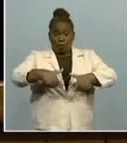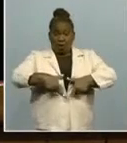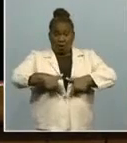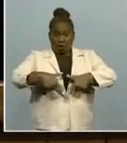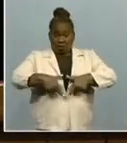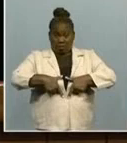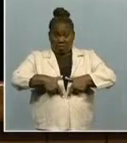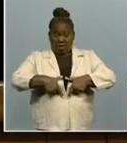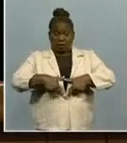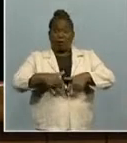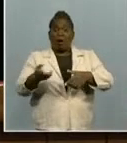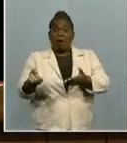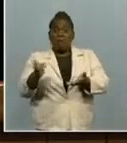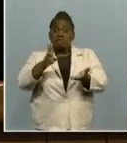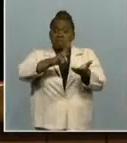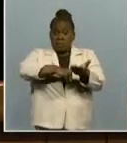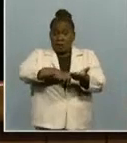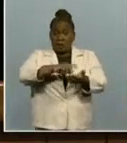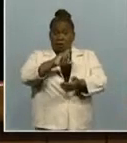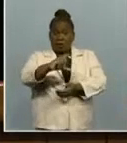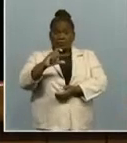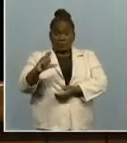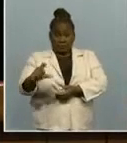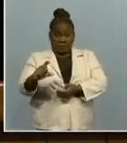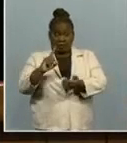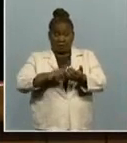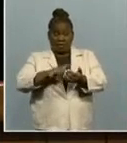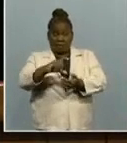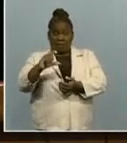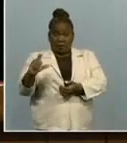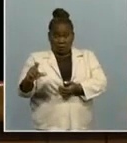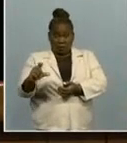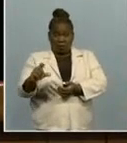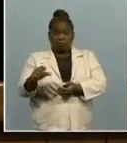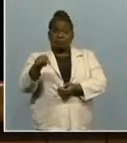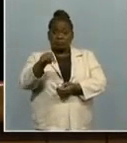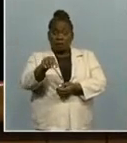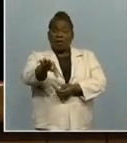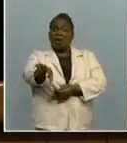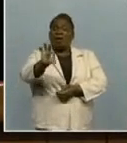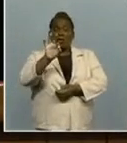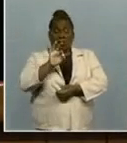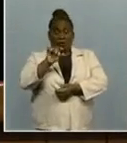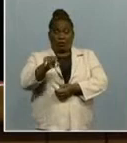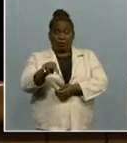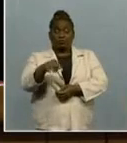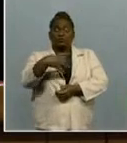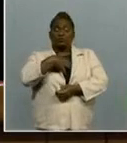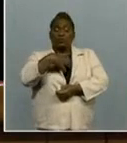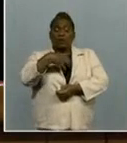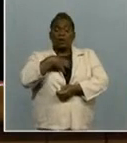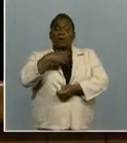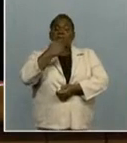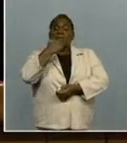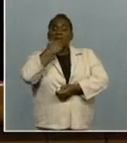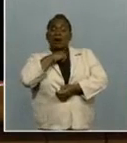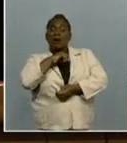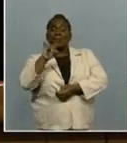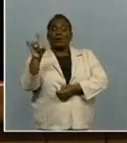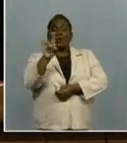miembros del comité central del partido quedaron elegidos al obtener más del